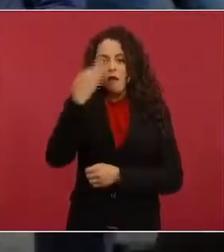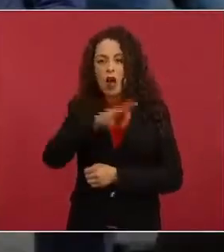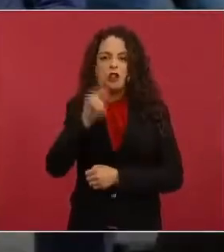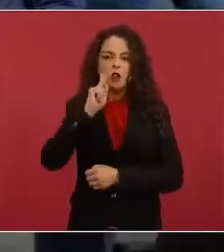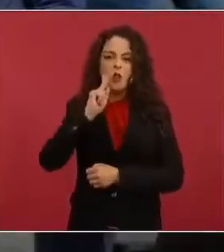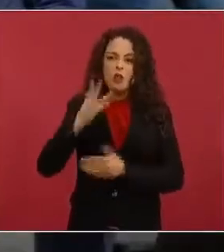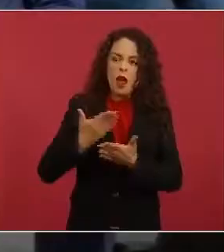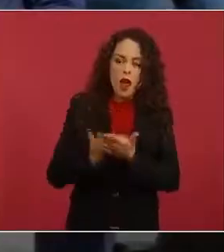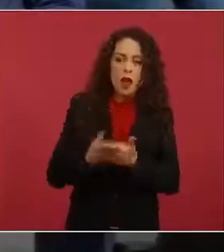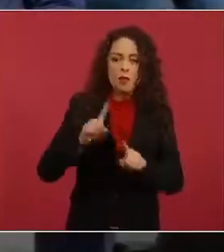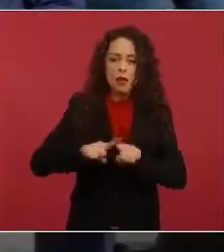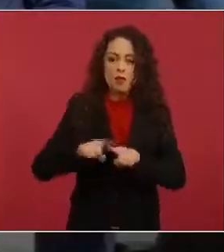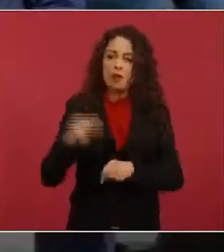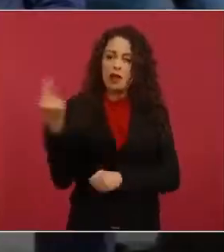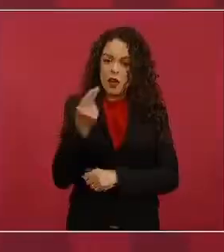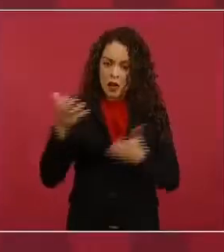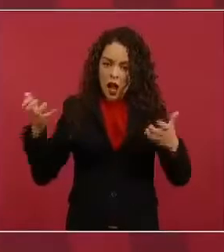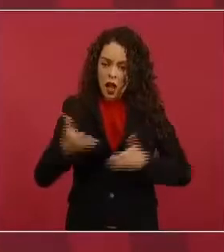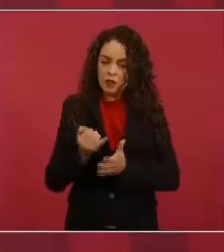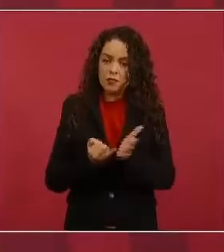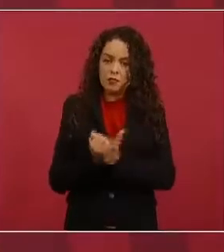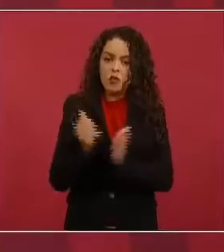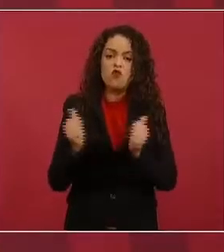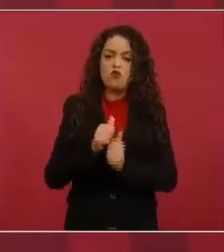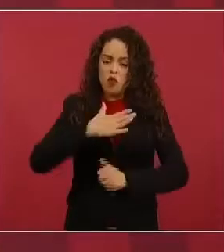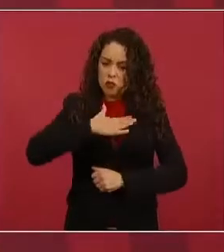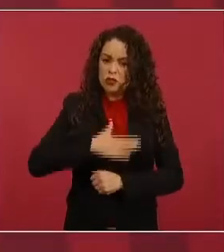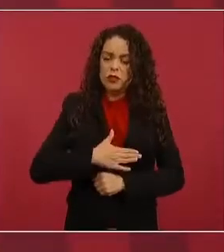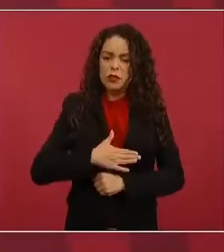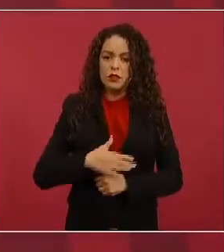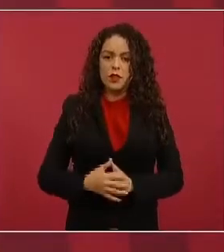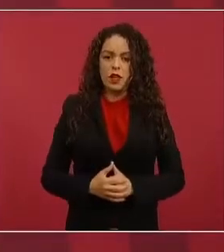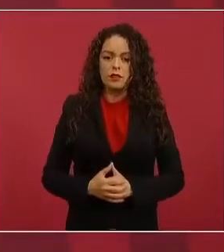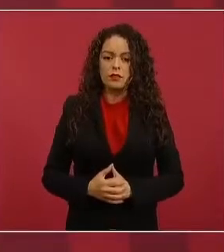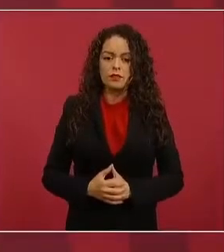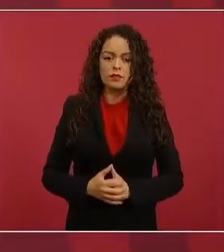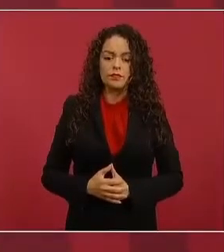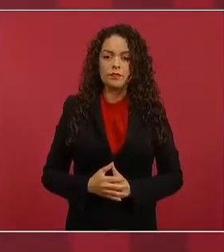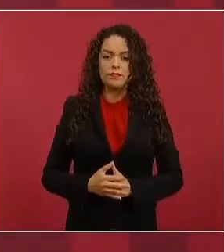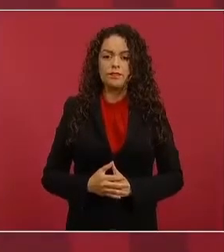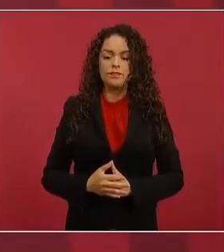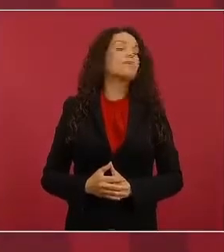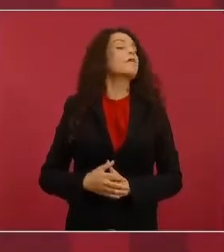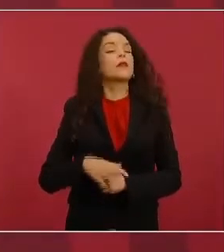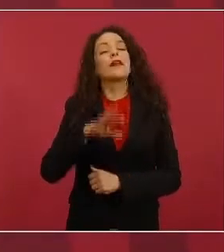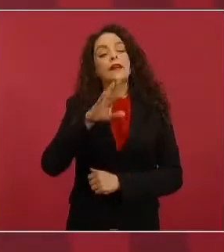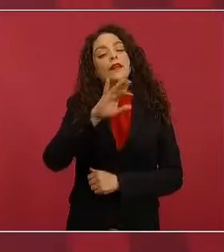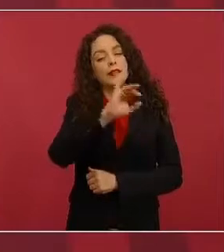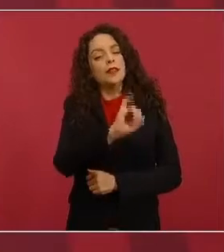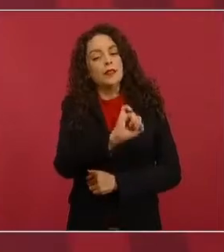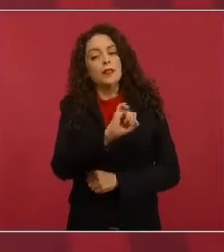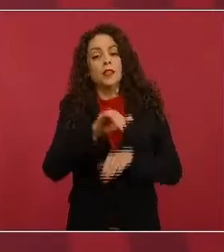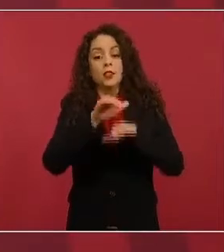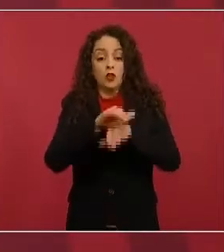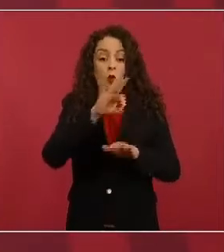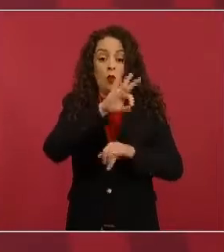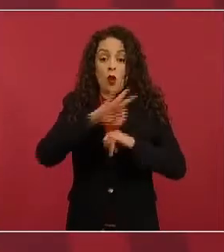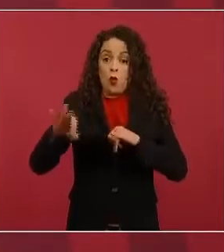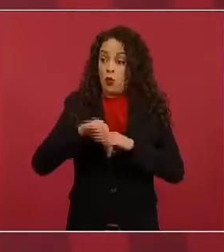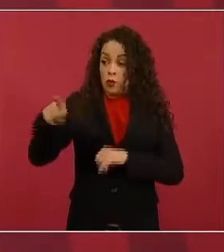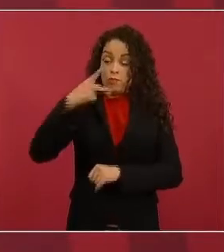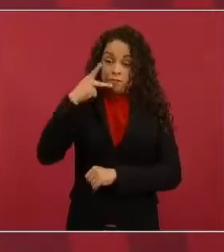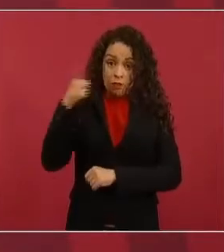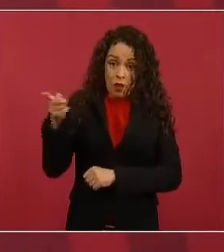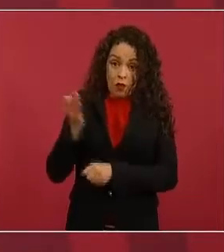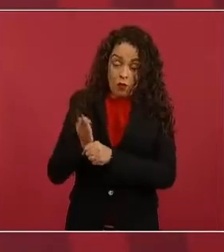hay una procuración de justicia. Sí, bueno, sobre lo último que planteas, casi en todos los